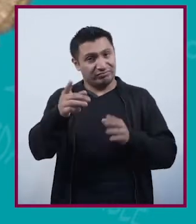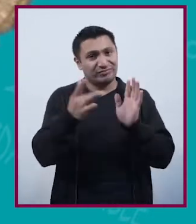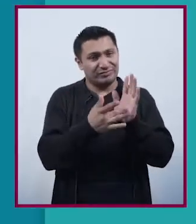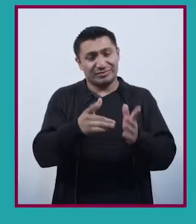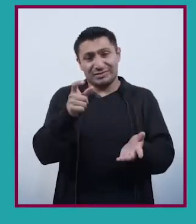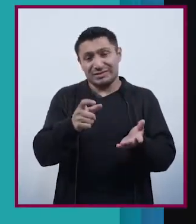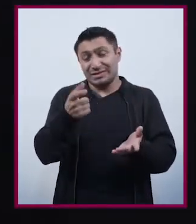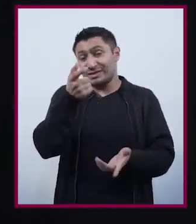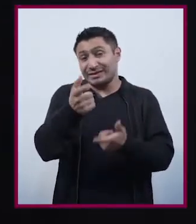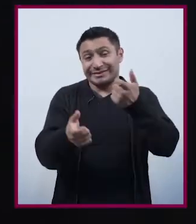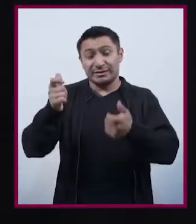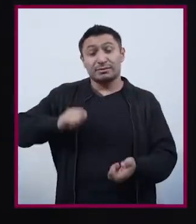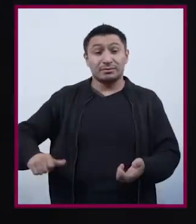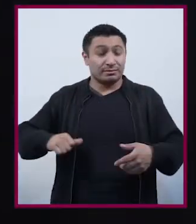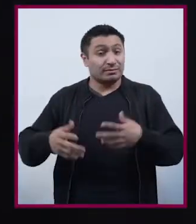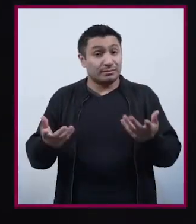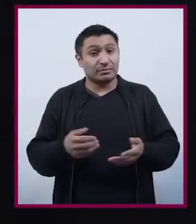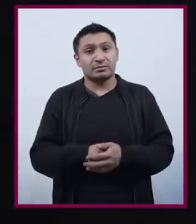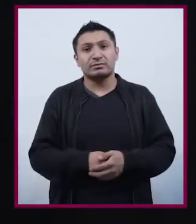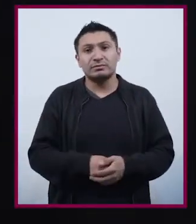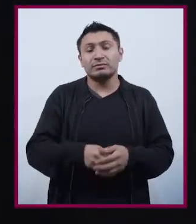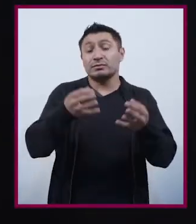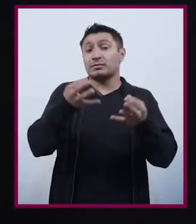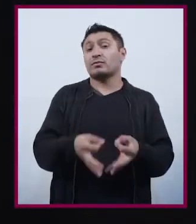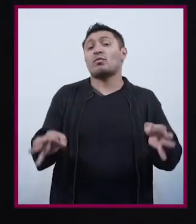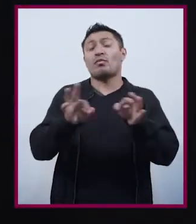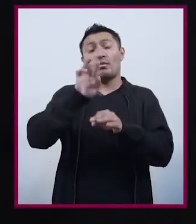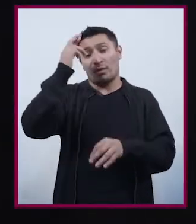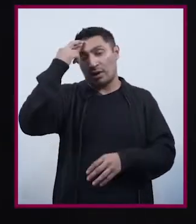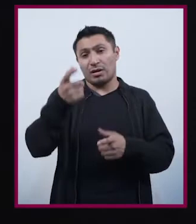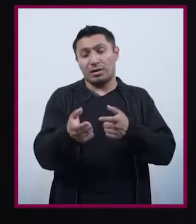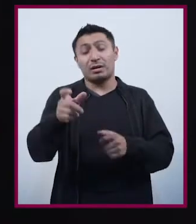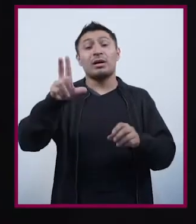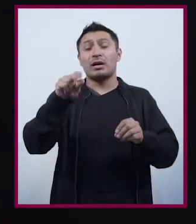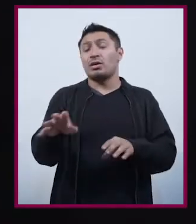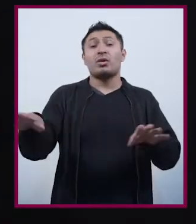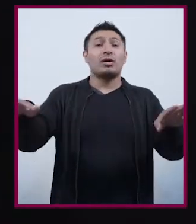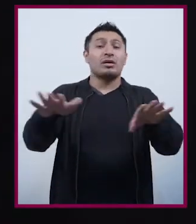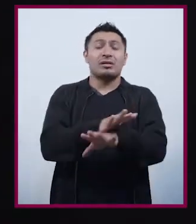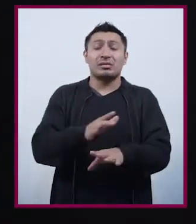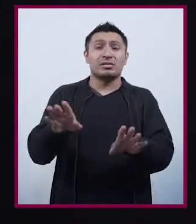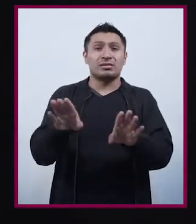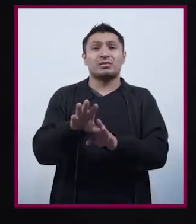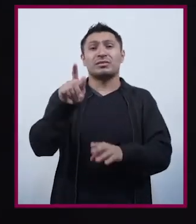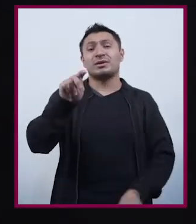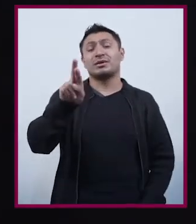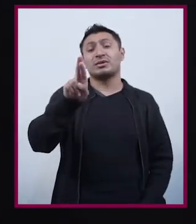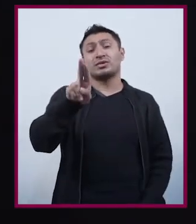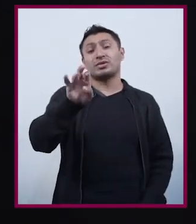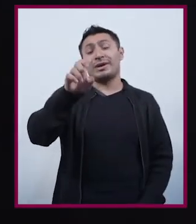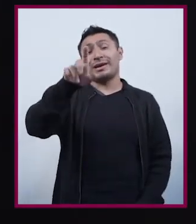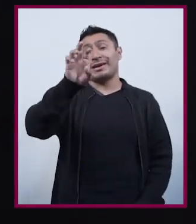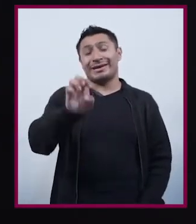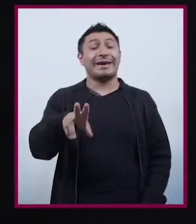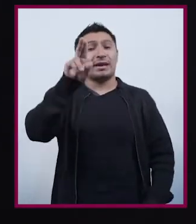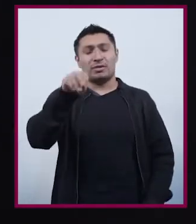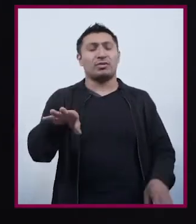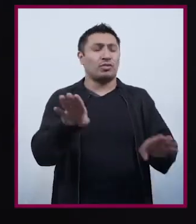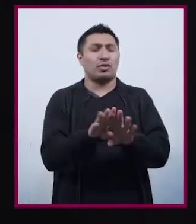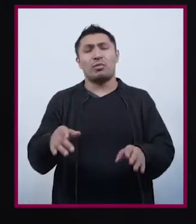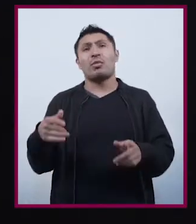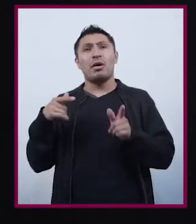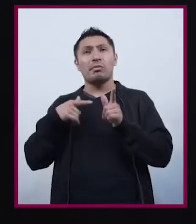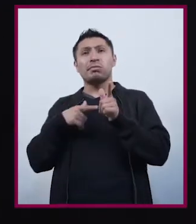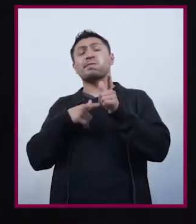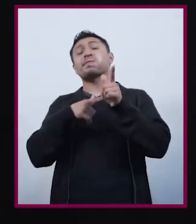abuelos. Es importante aclarar que la moneda no reemplazó al trueque del todo, pues la historia no es como una línea recta